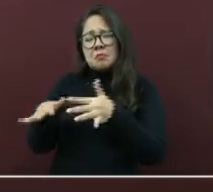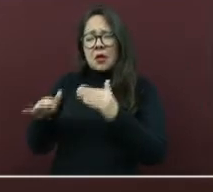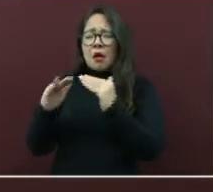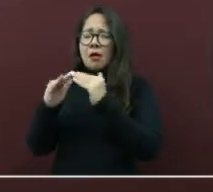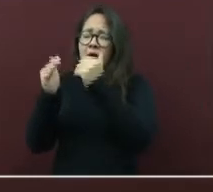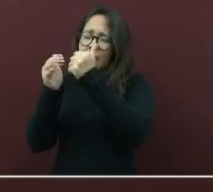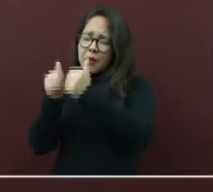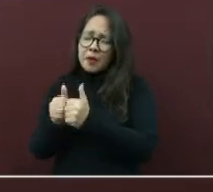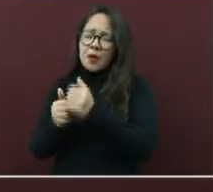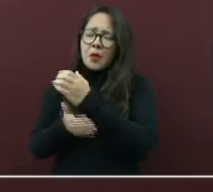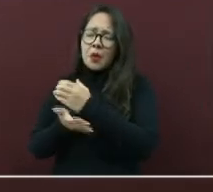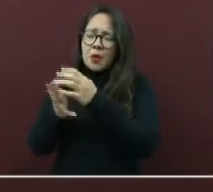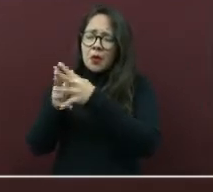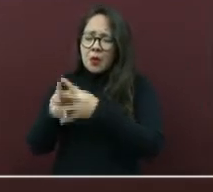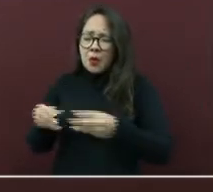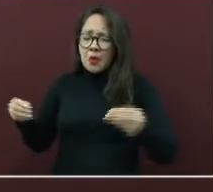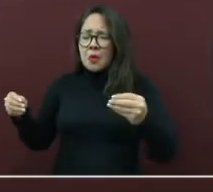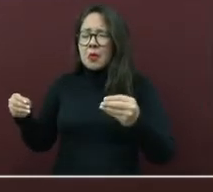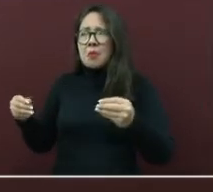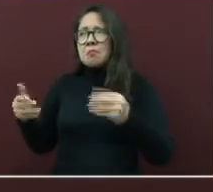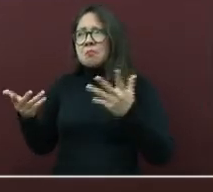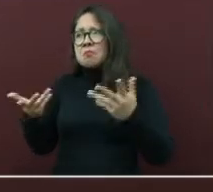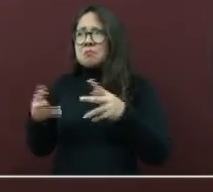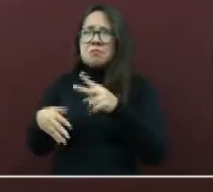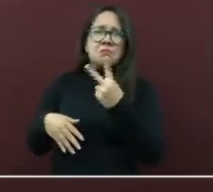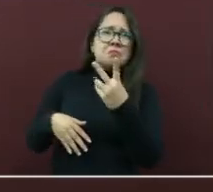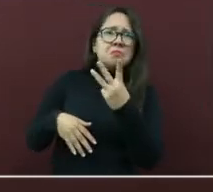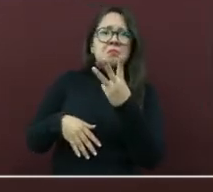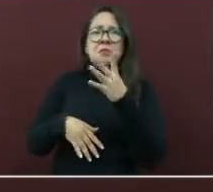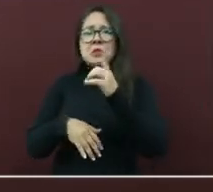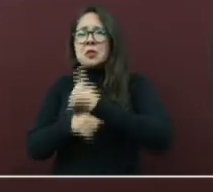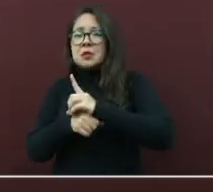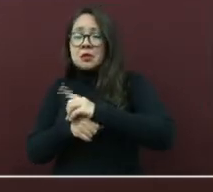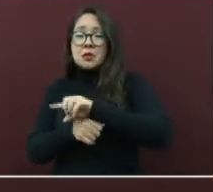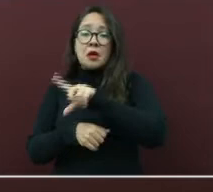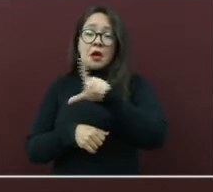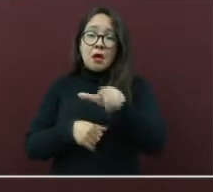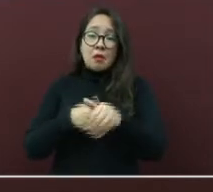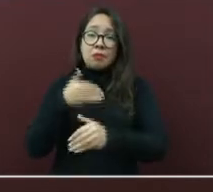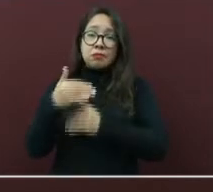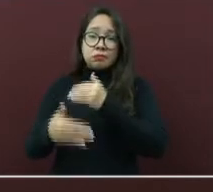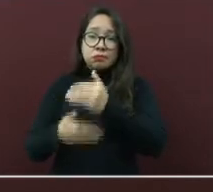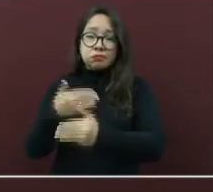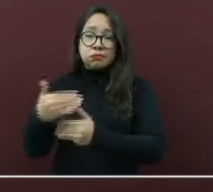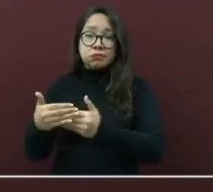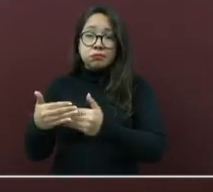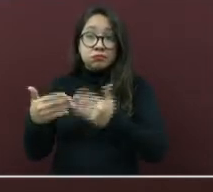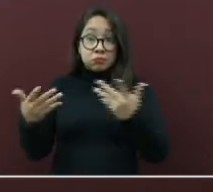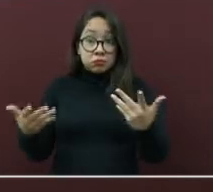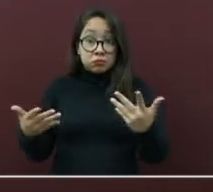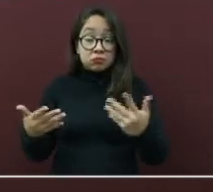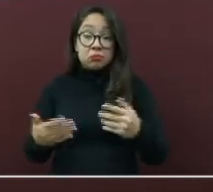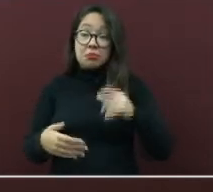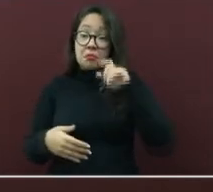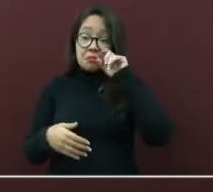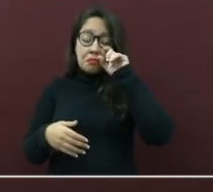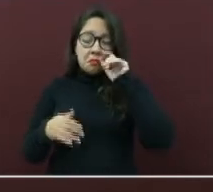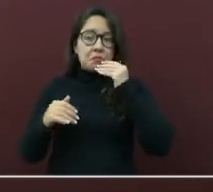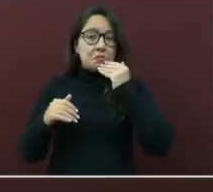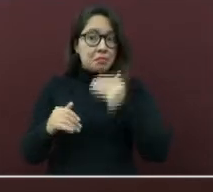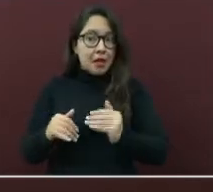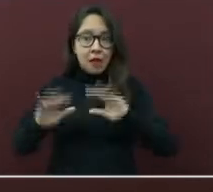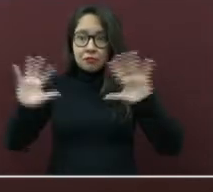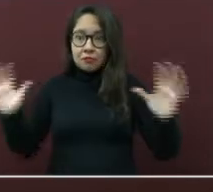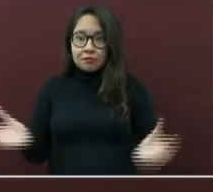domicilios por un par de días y han salido adelante sin mayor problemas